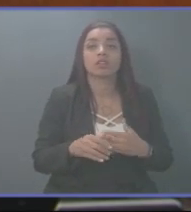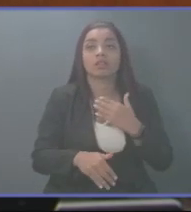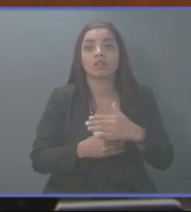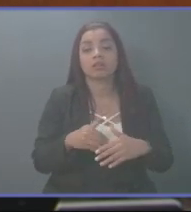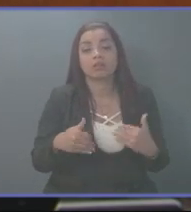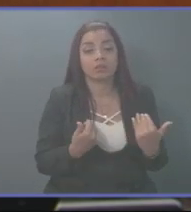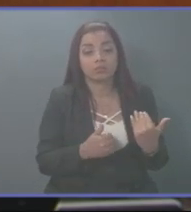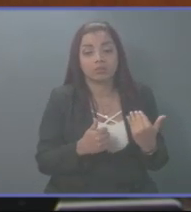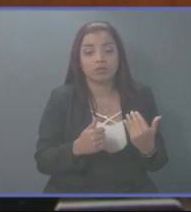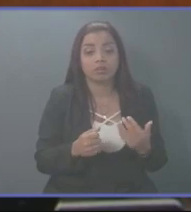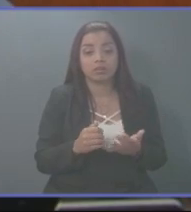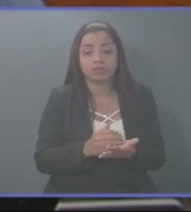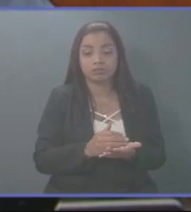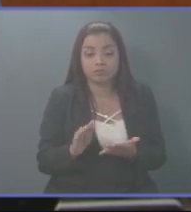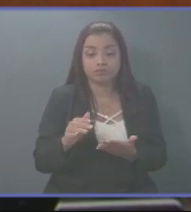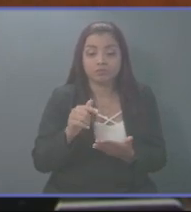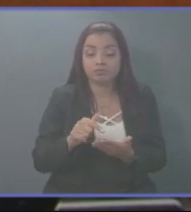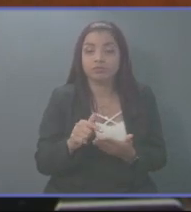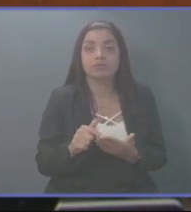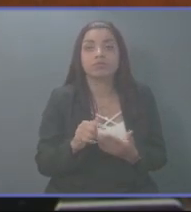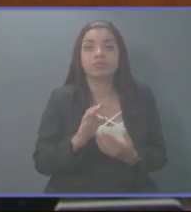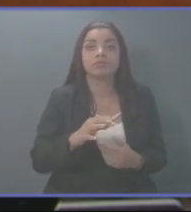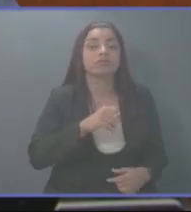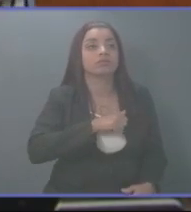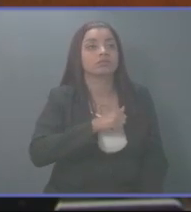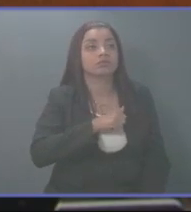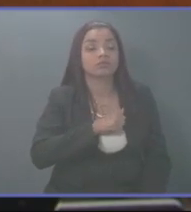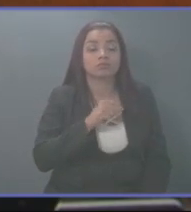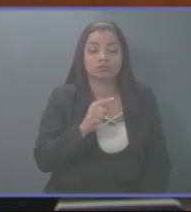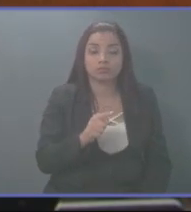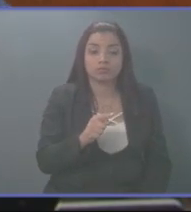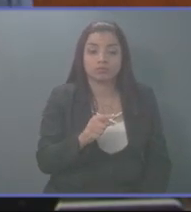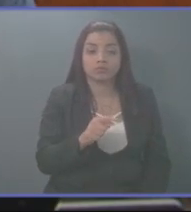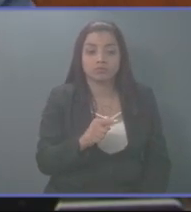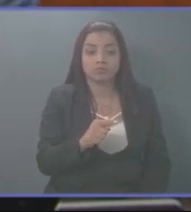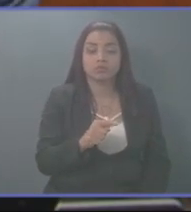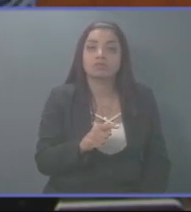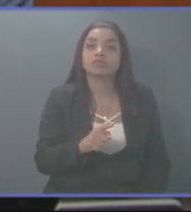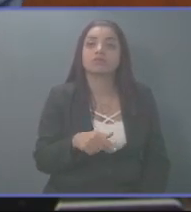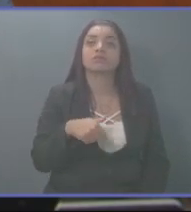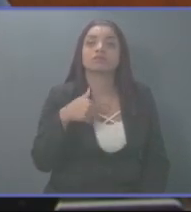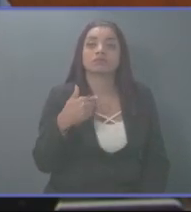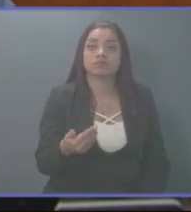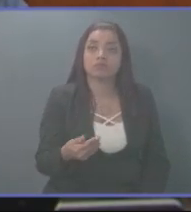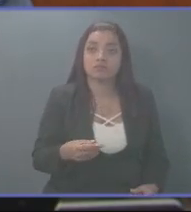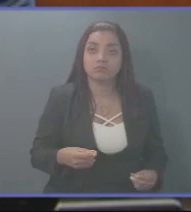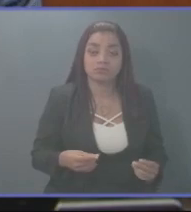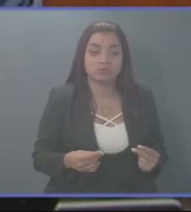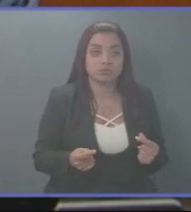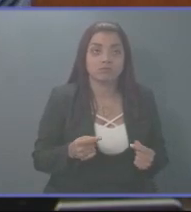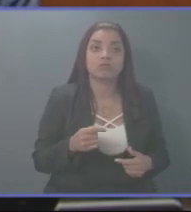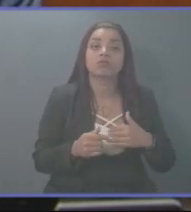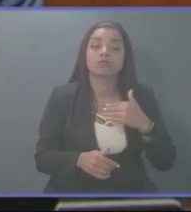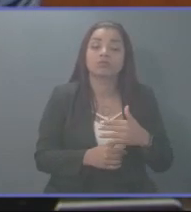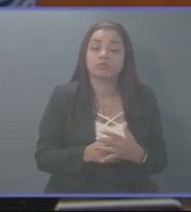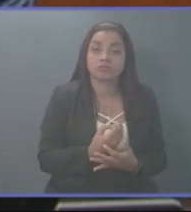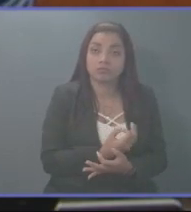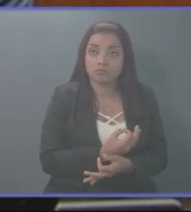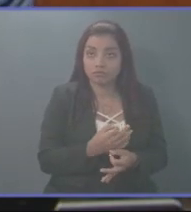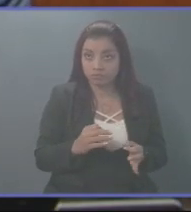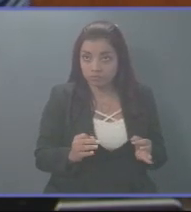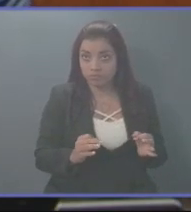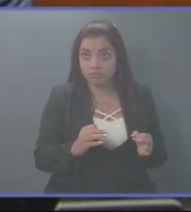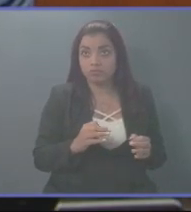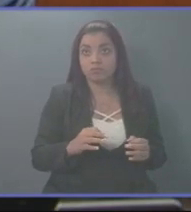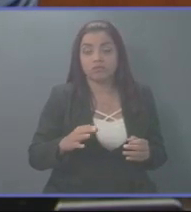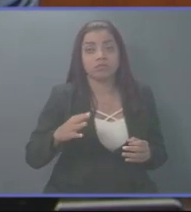hubiere sido despojado en su caso, a tener facilidad, incluida la gratuidad, en